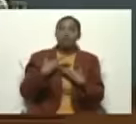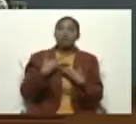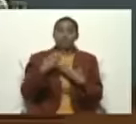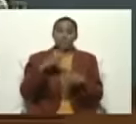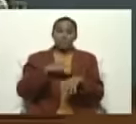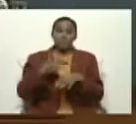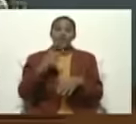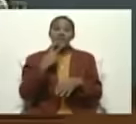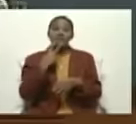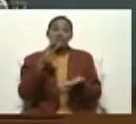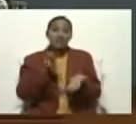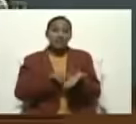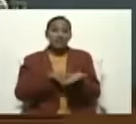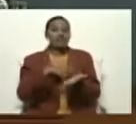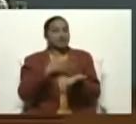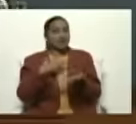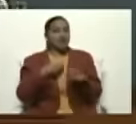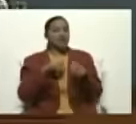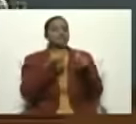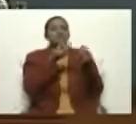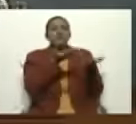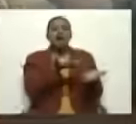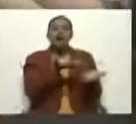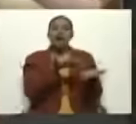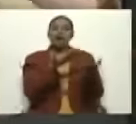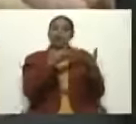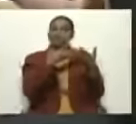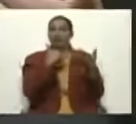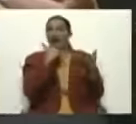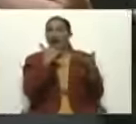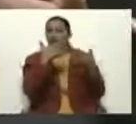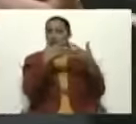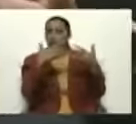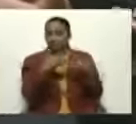quieren trasladar un mensaje.